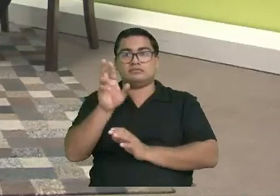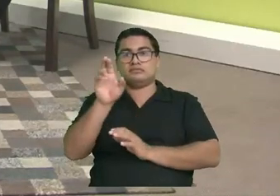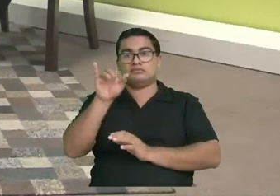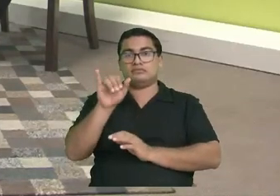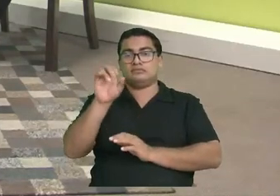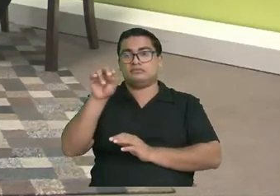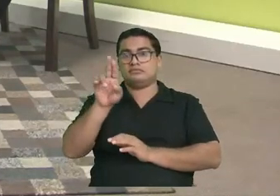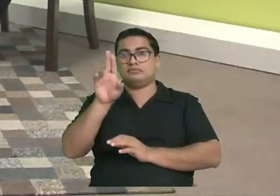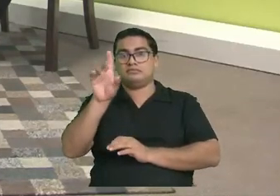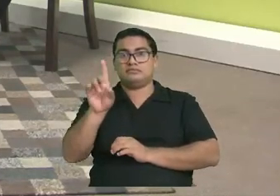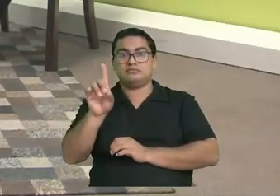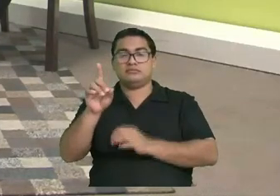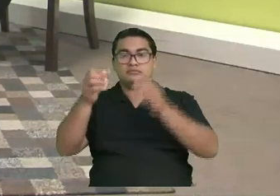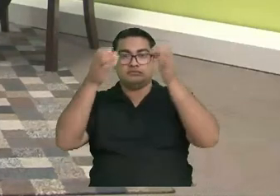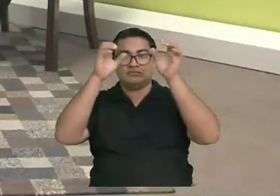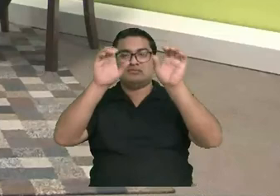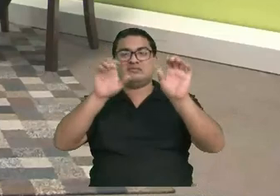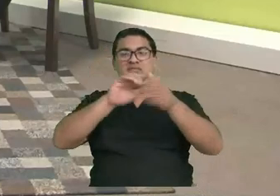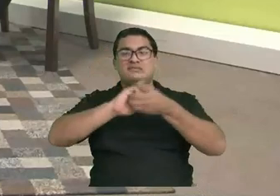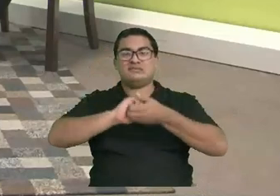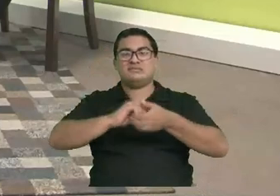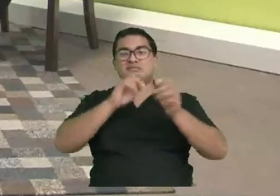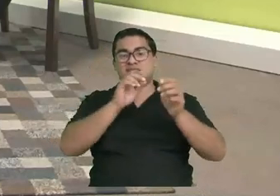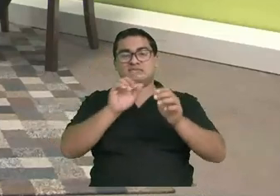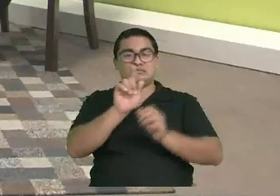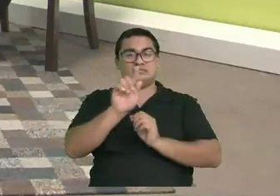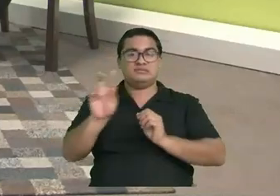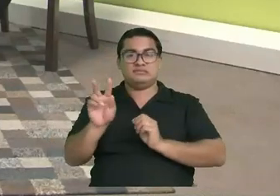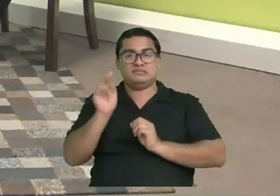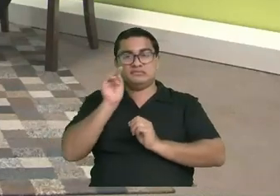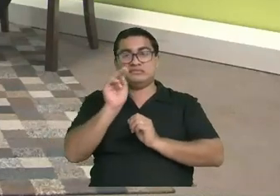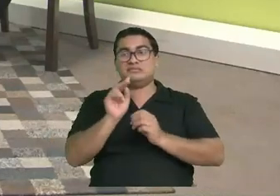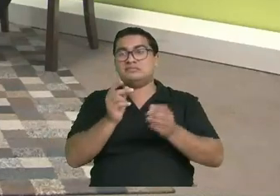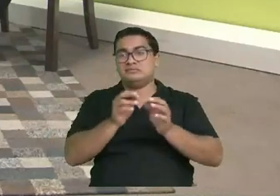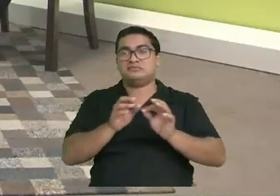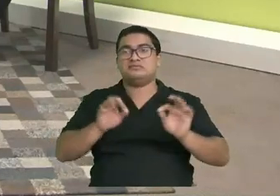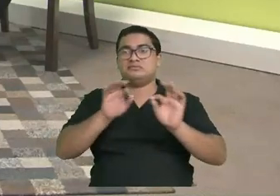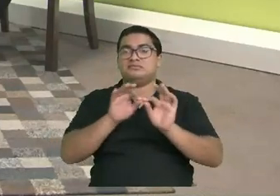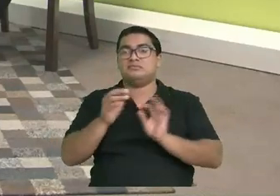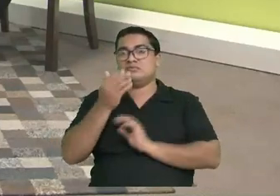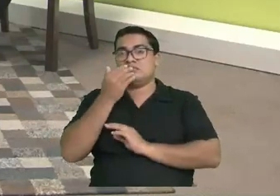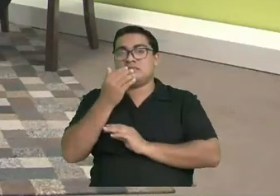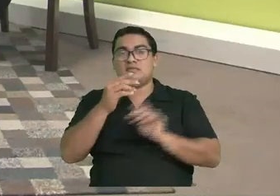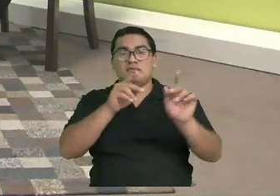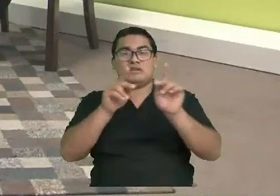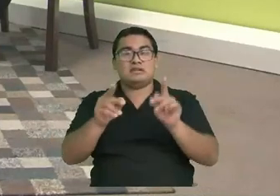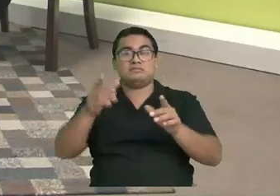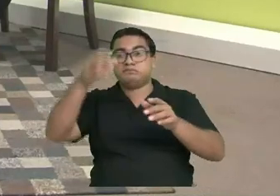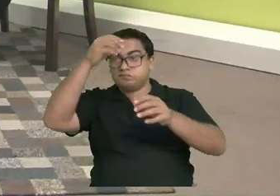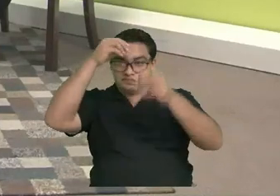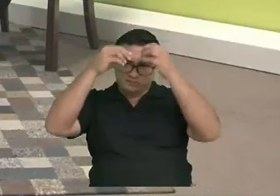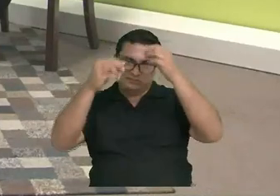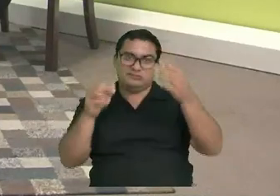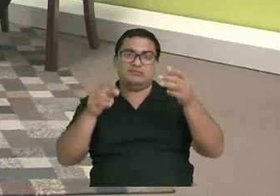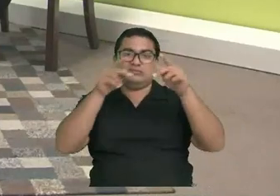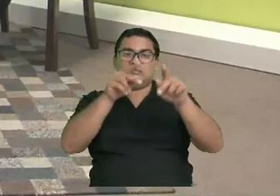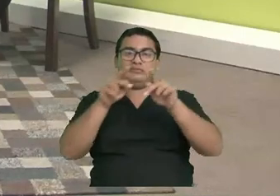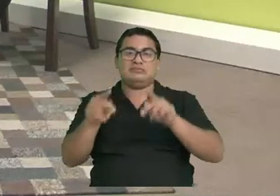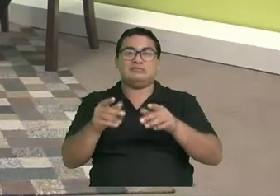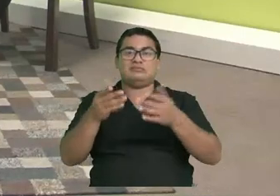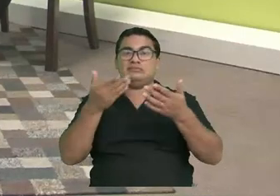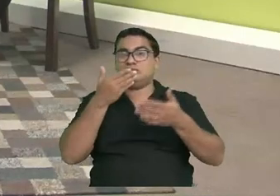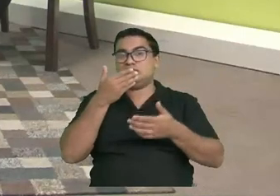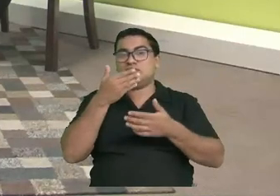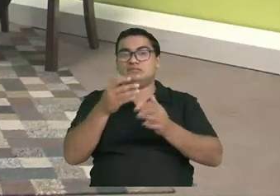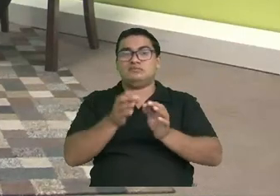pero para cultura de nuestros amigos televidentes, bueno, saber de todo. Así la persona es. Que sabe de todo es una persona preparada